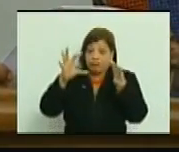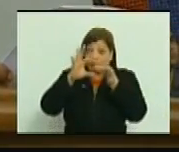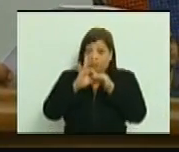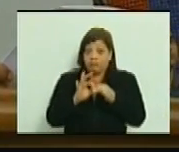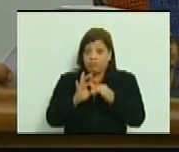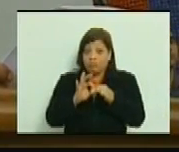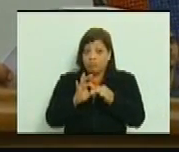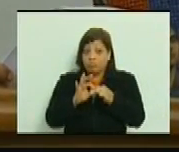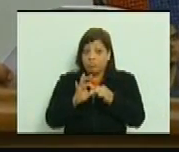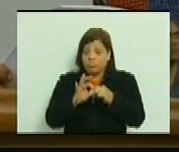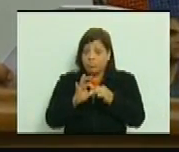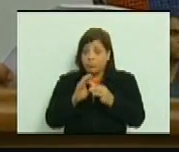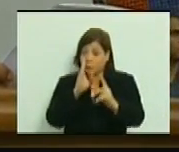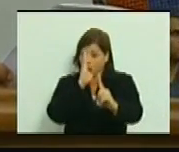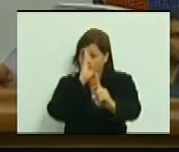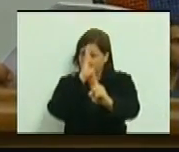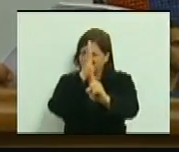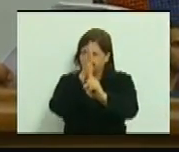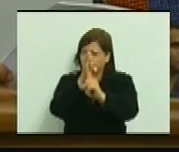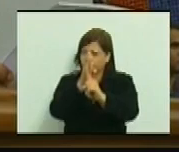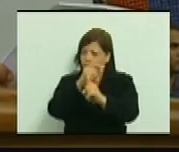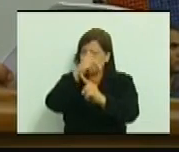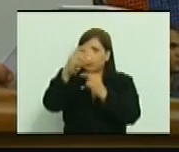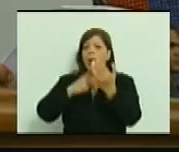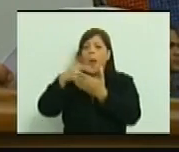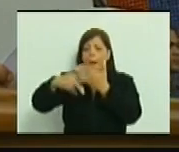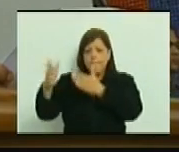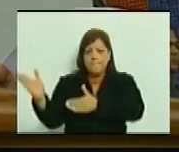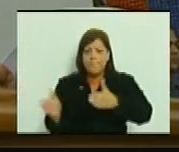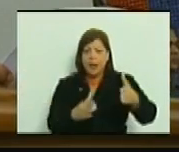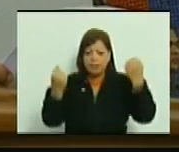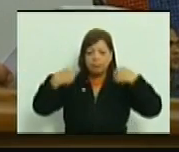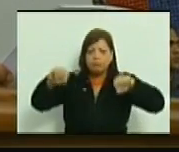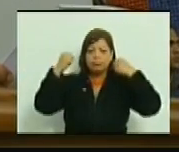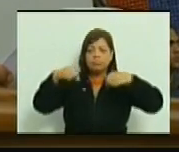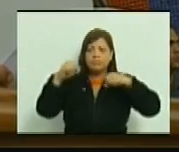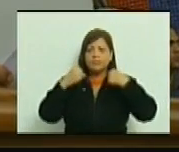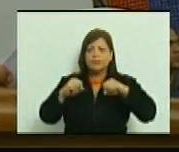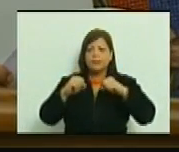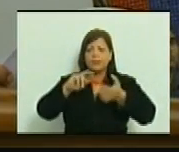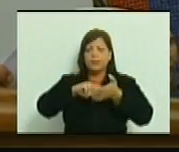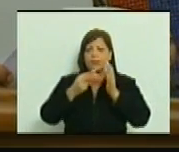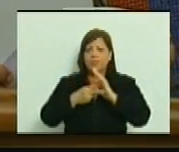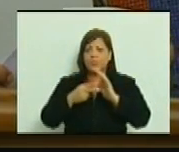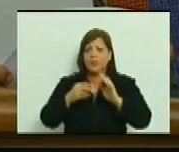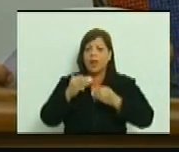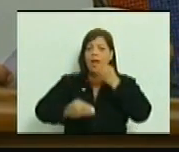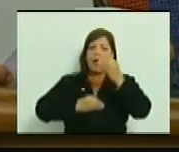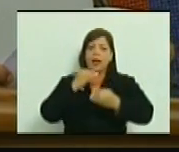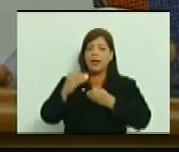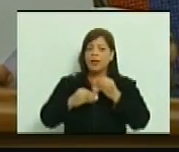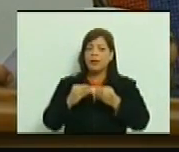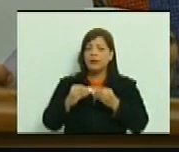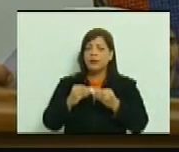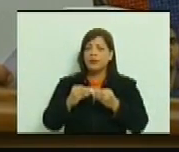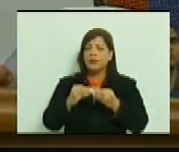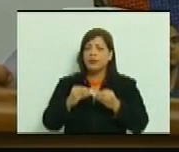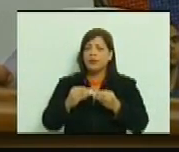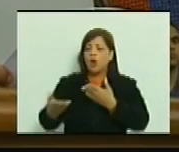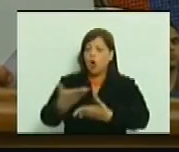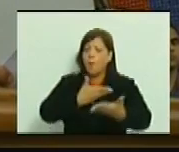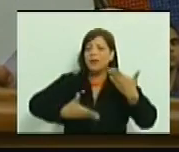la unidad de orientación, planificación, ejecución y fines en la producción, industrialización,